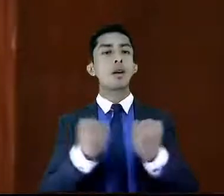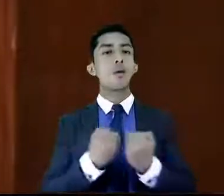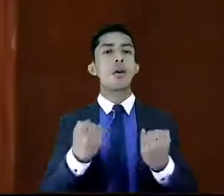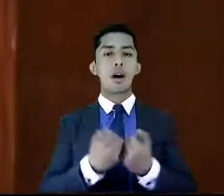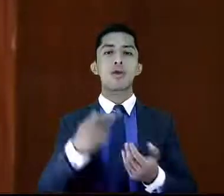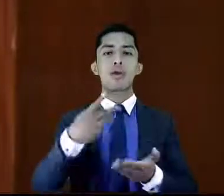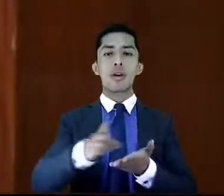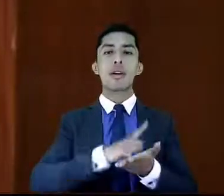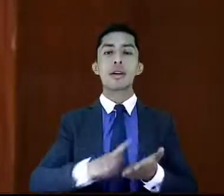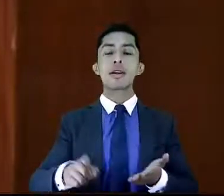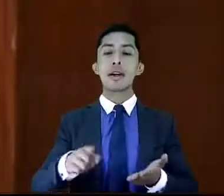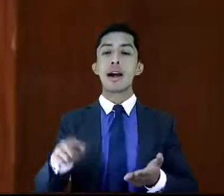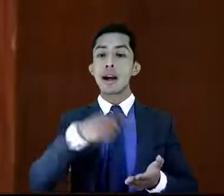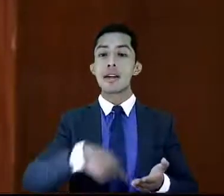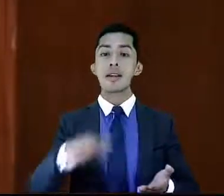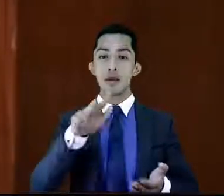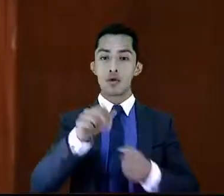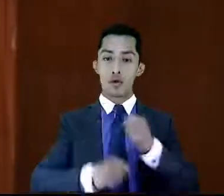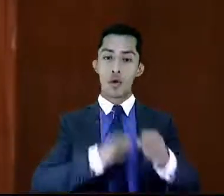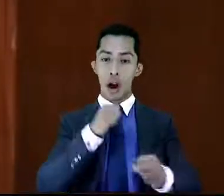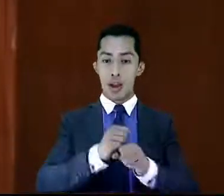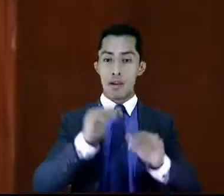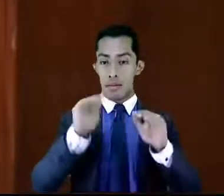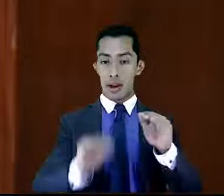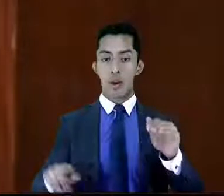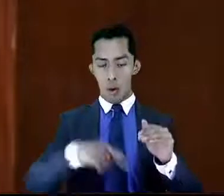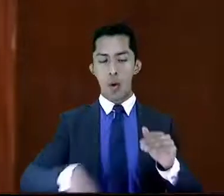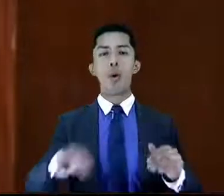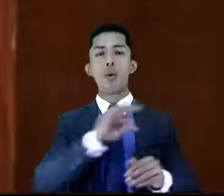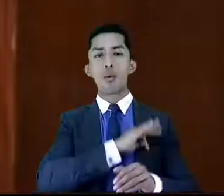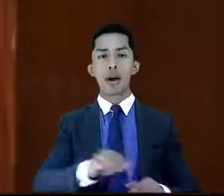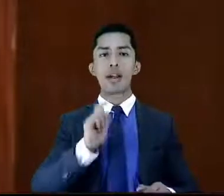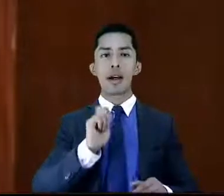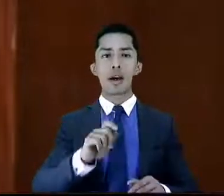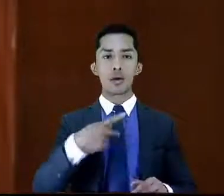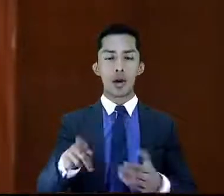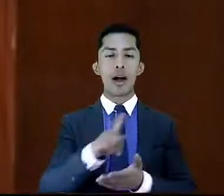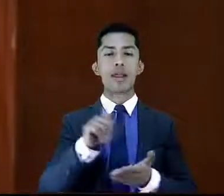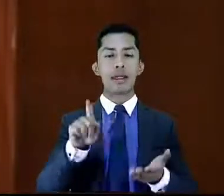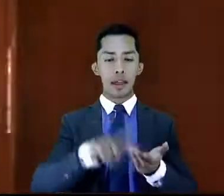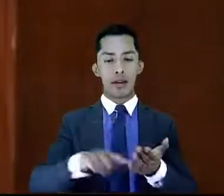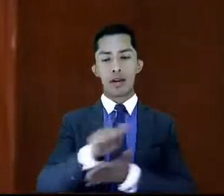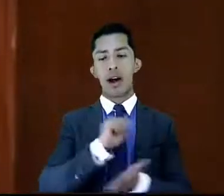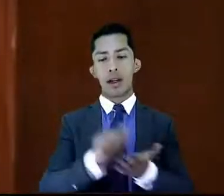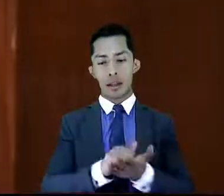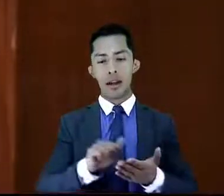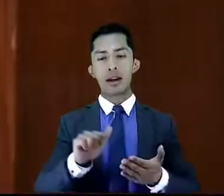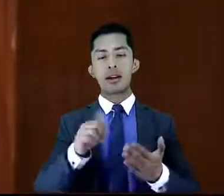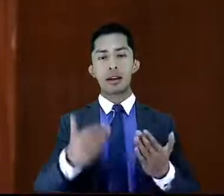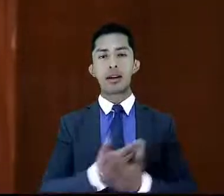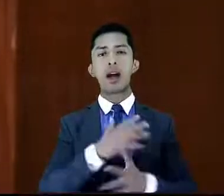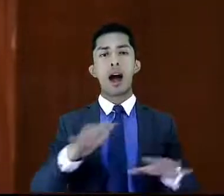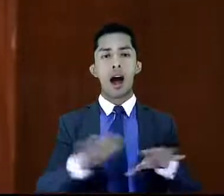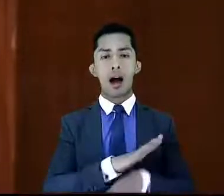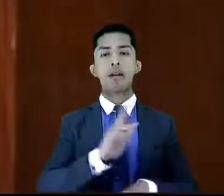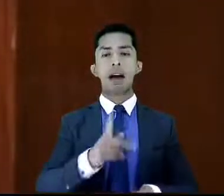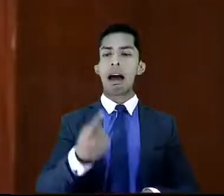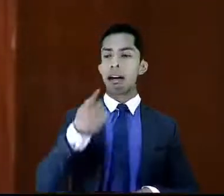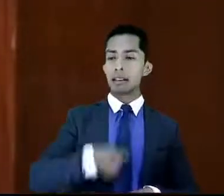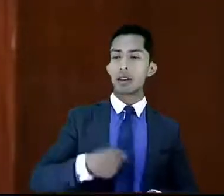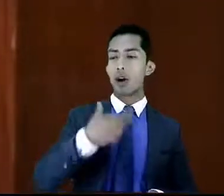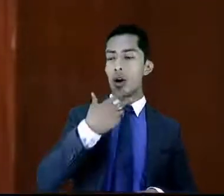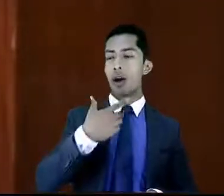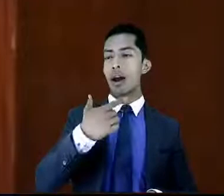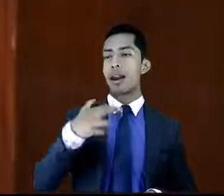edad a obtener la rectificación de su acta de nacimiento con motivo de su identidad de género, derechos otorgados